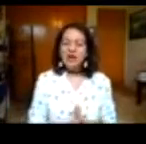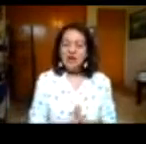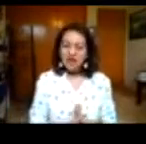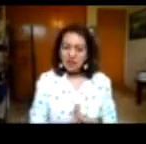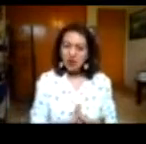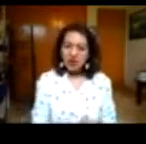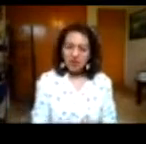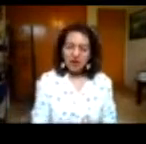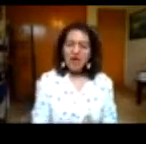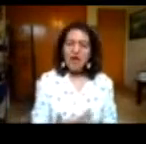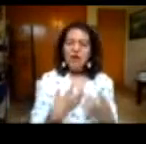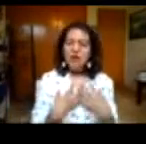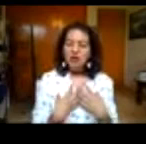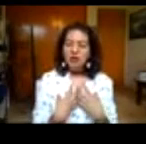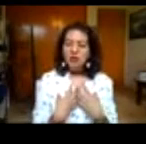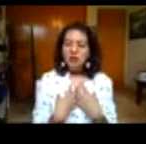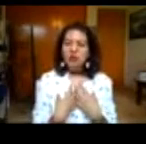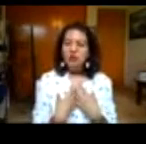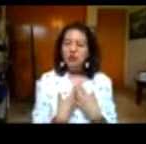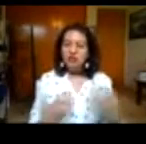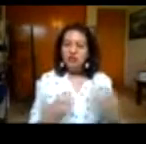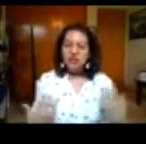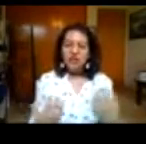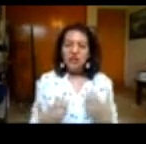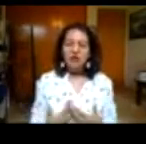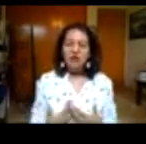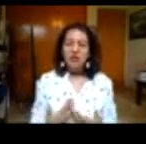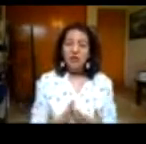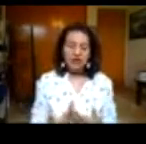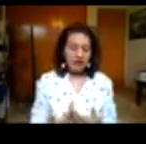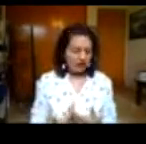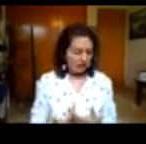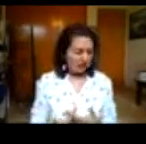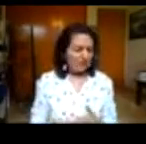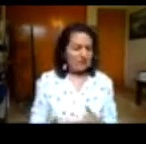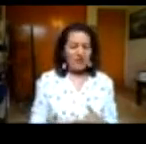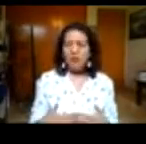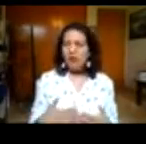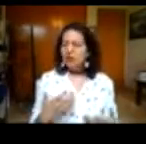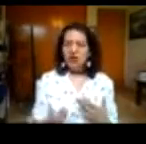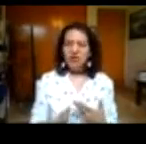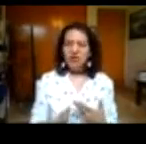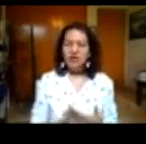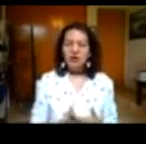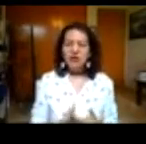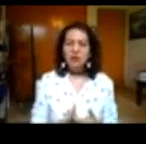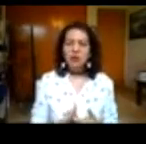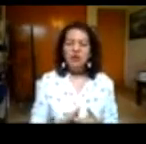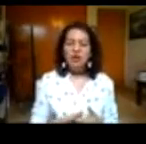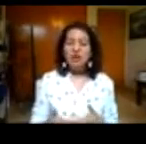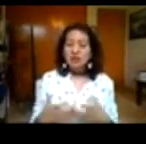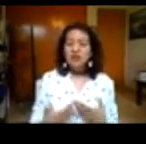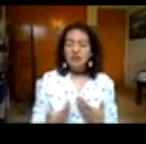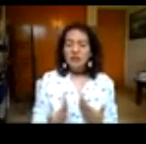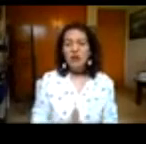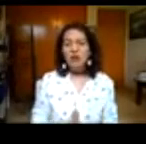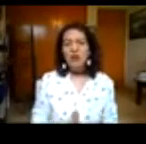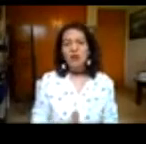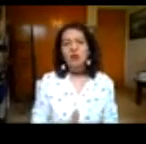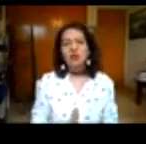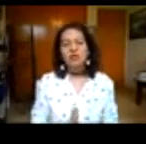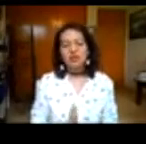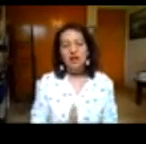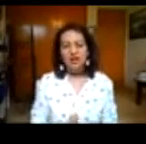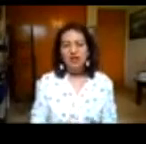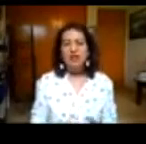de manera proactiva, aunque no nos lo soliciten a cualquier persona servidoras públicas, también lo